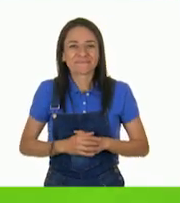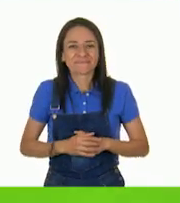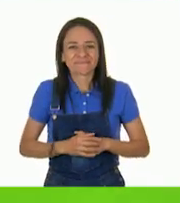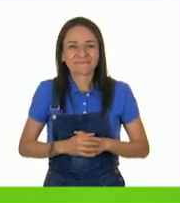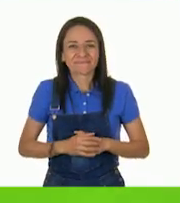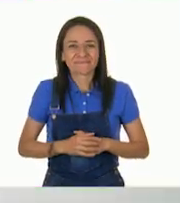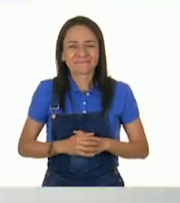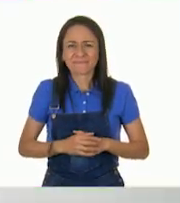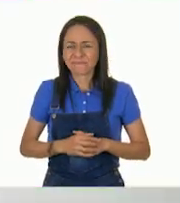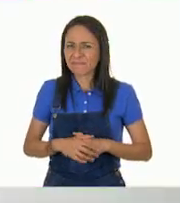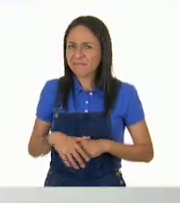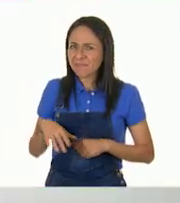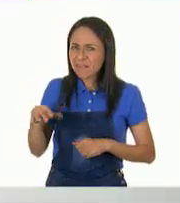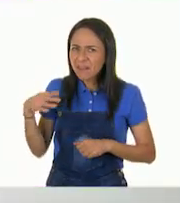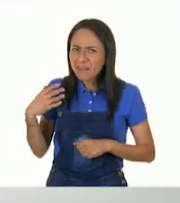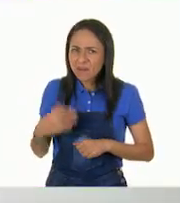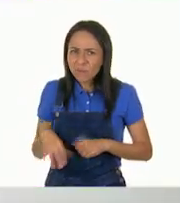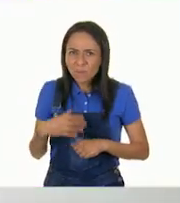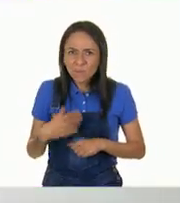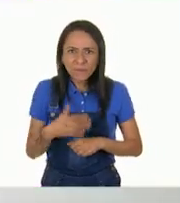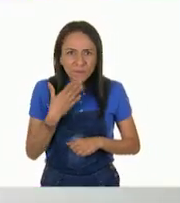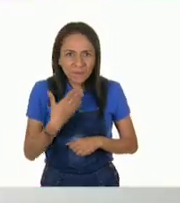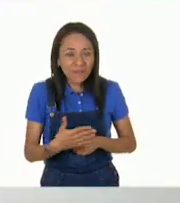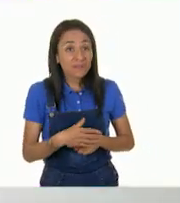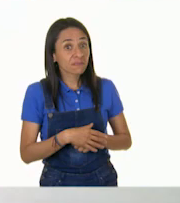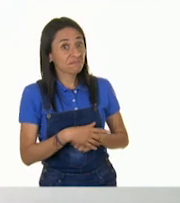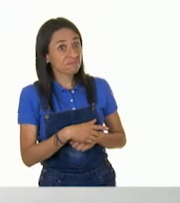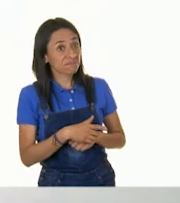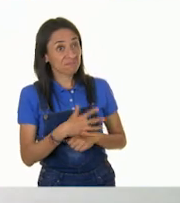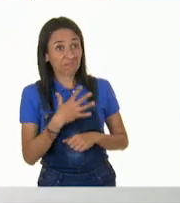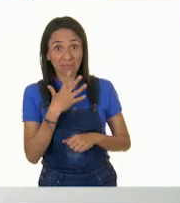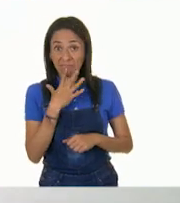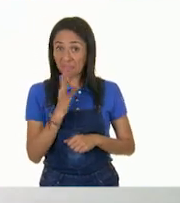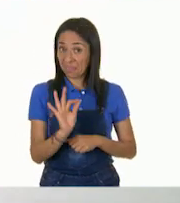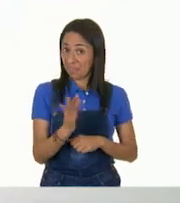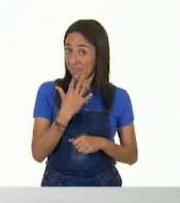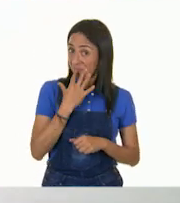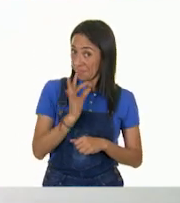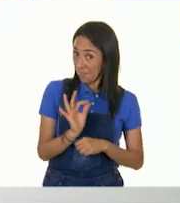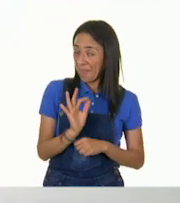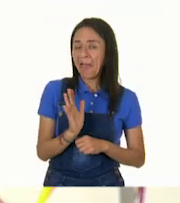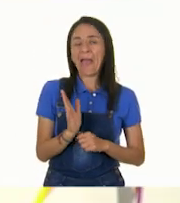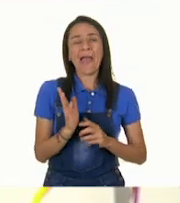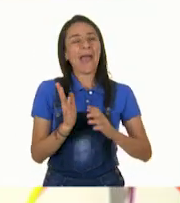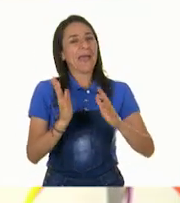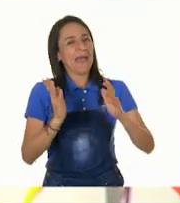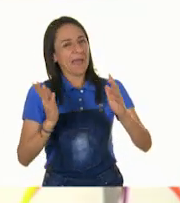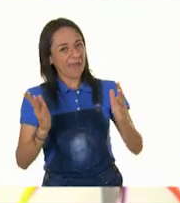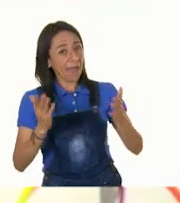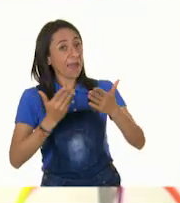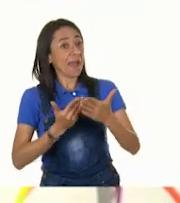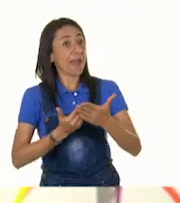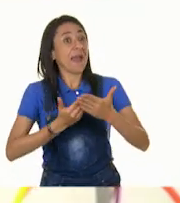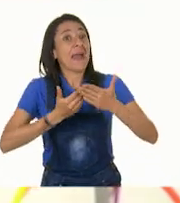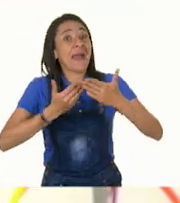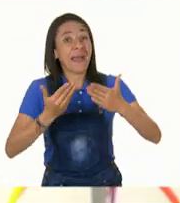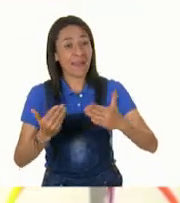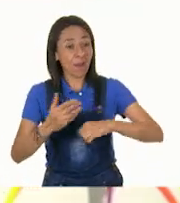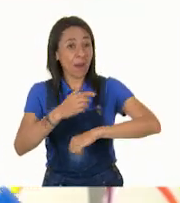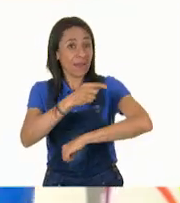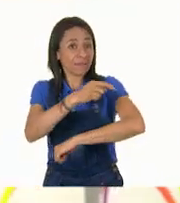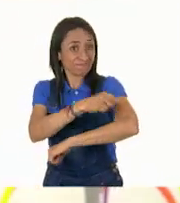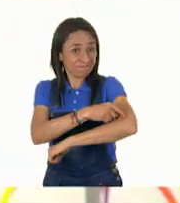lo siente es muy fácil entonces vamos a hacerlo con el codo y el